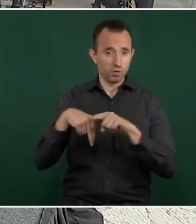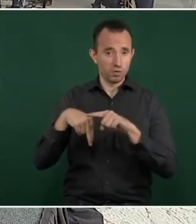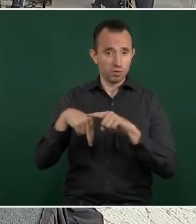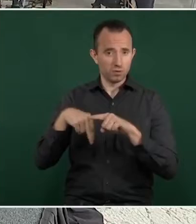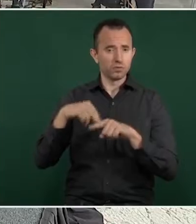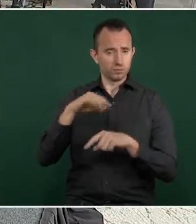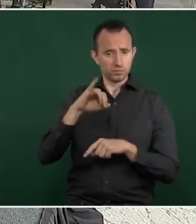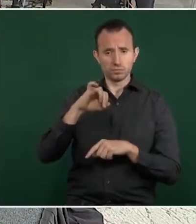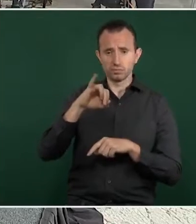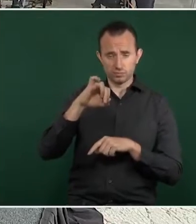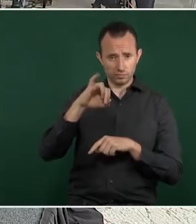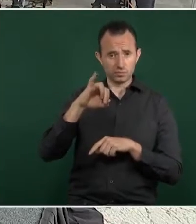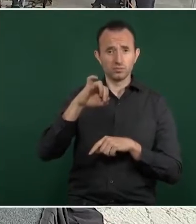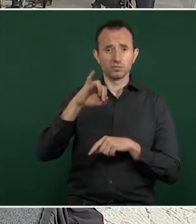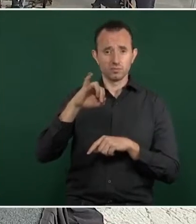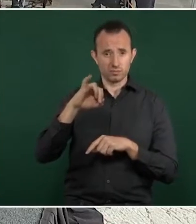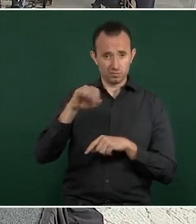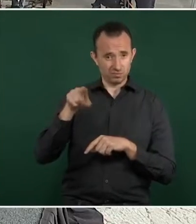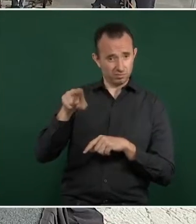Es un informe.